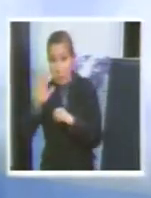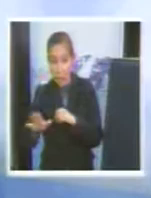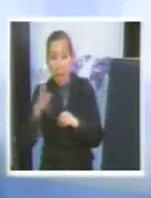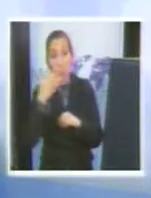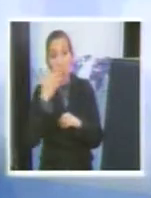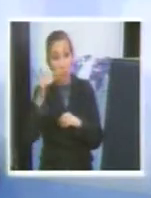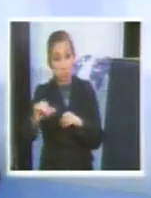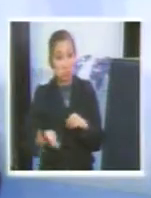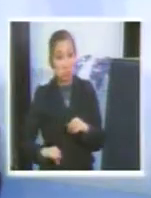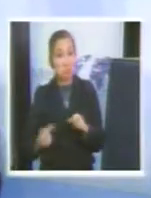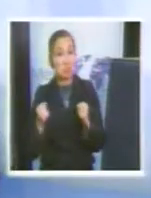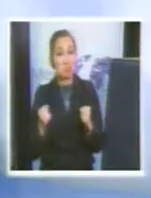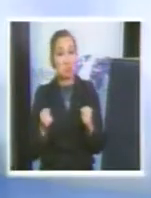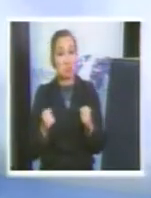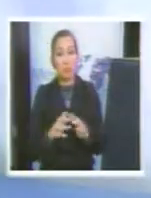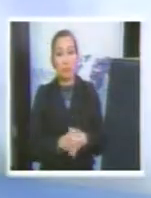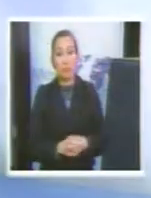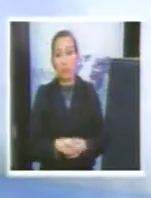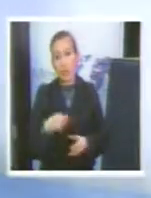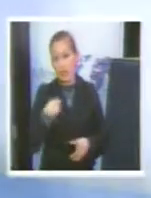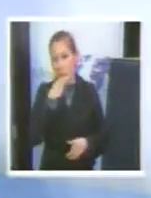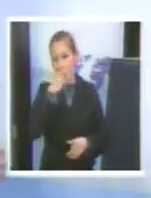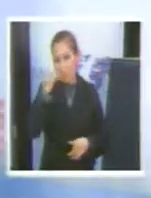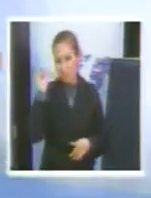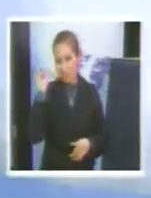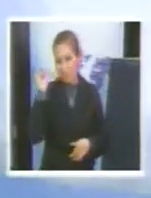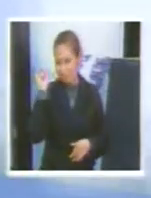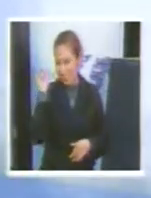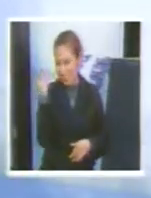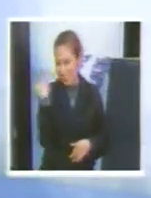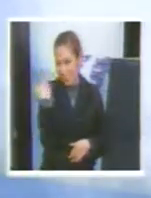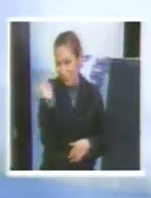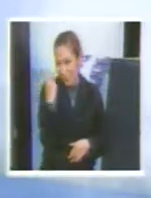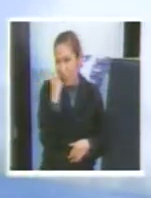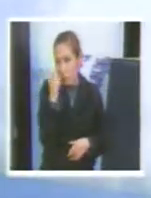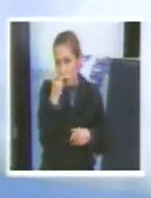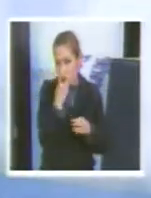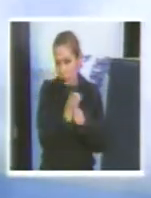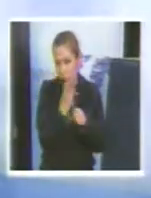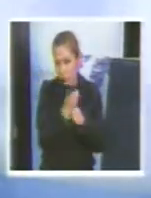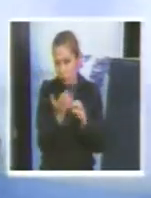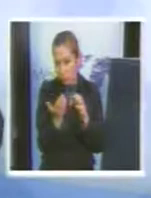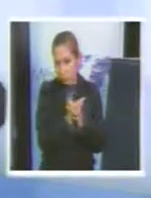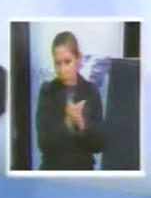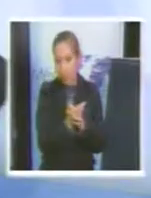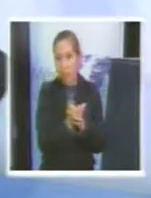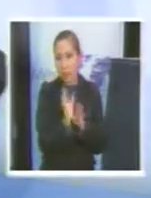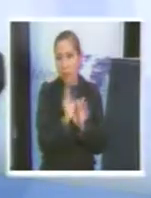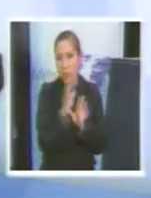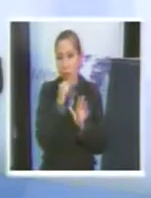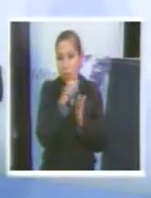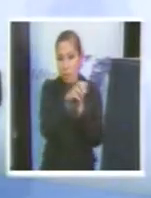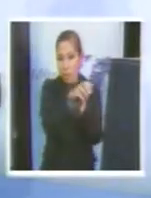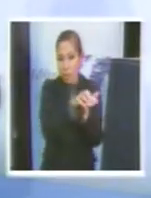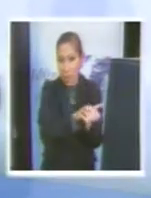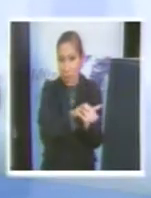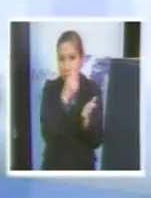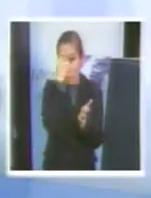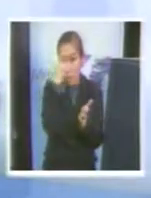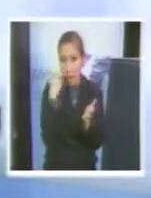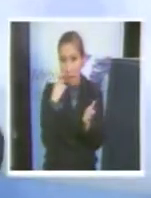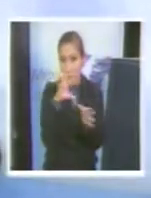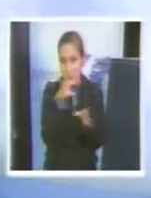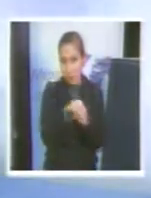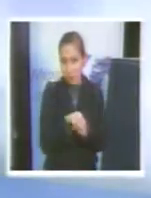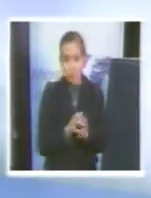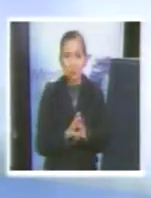es muy intensa. Decía yo hace unos momentos, y ahora voy a la segunda parte, les acabo de ahorrar media hora